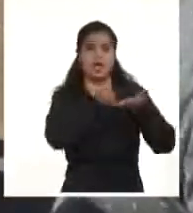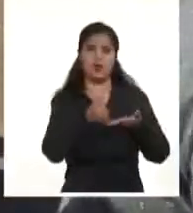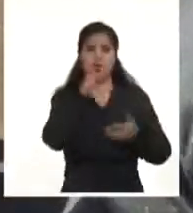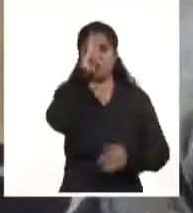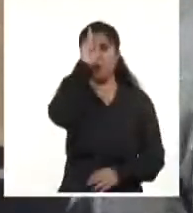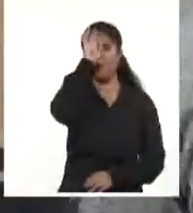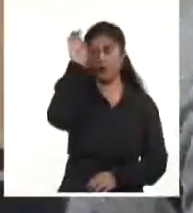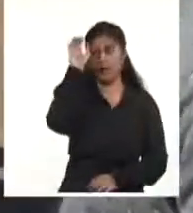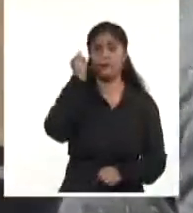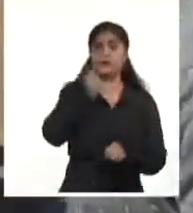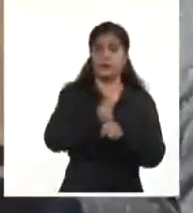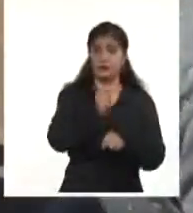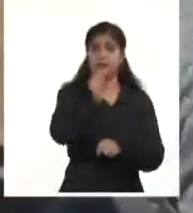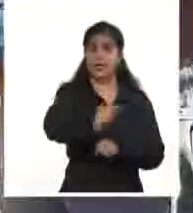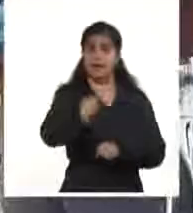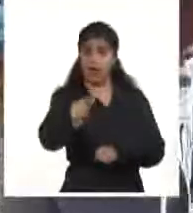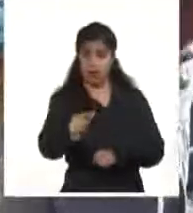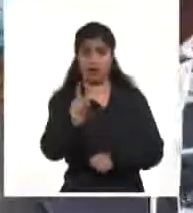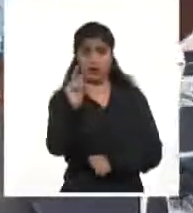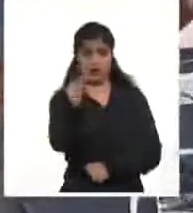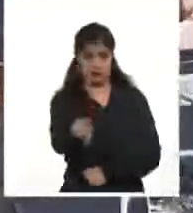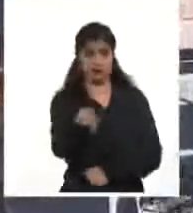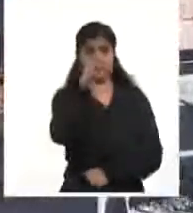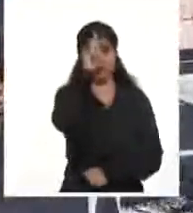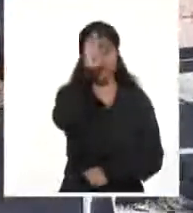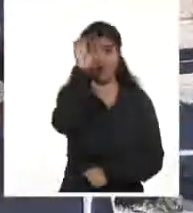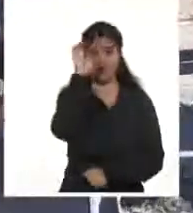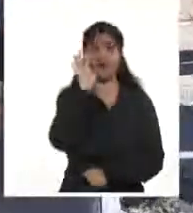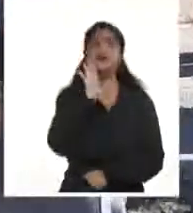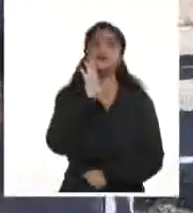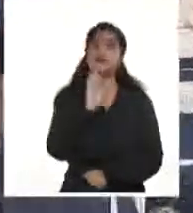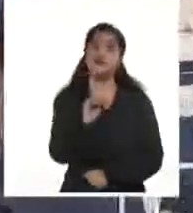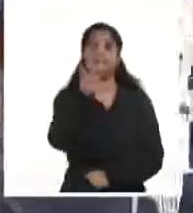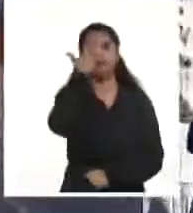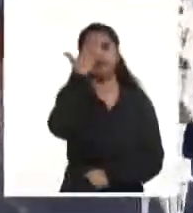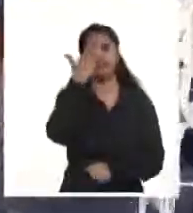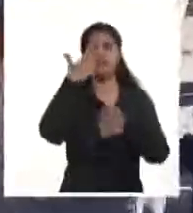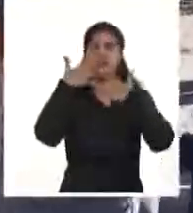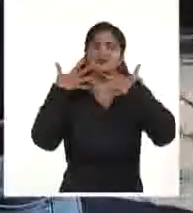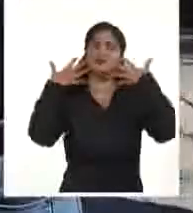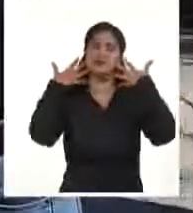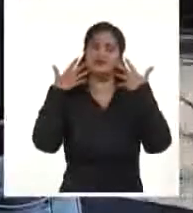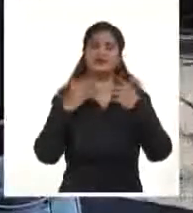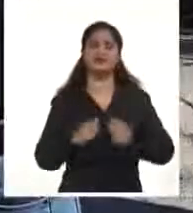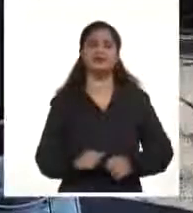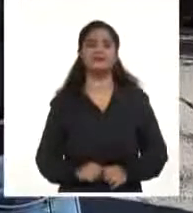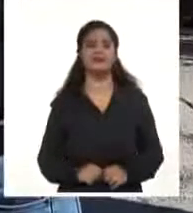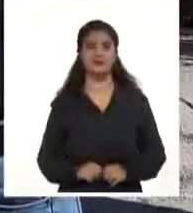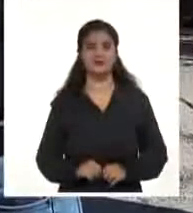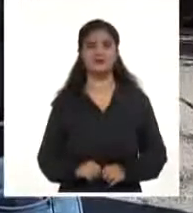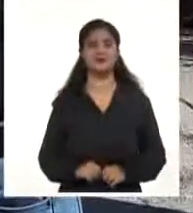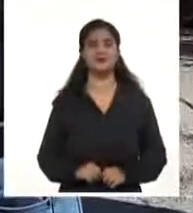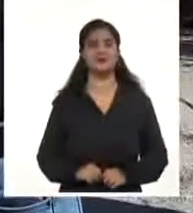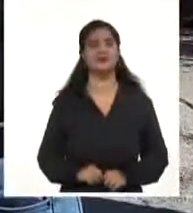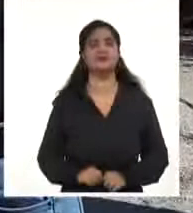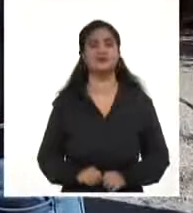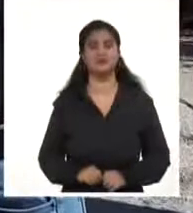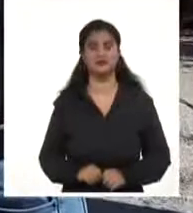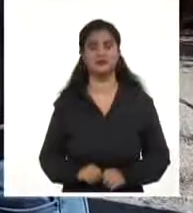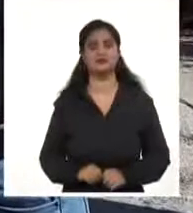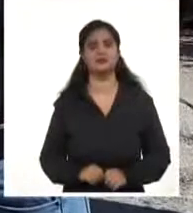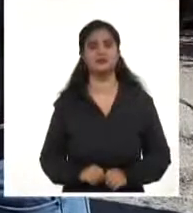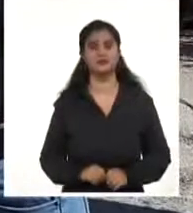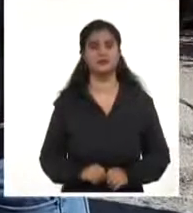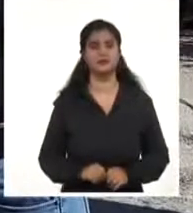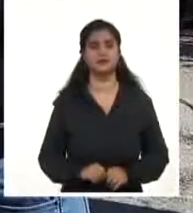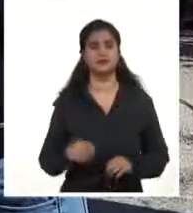Los trabajadores del centro recibieron muestras de agradecimiento a título del pueblo matancero. Por toda la obra, además, que han desarrollado